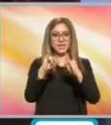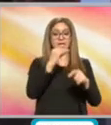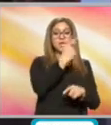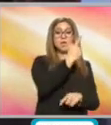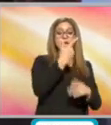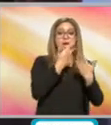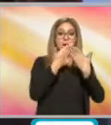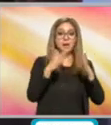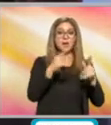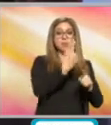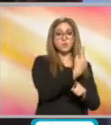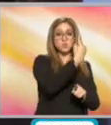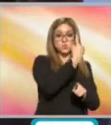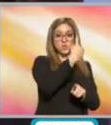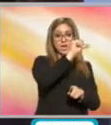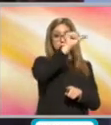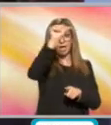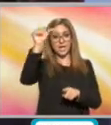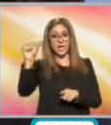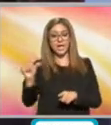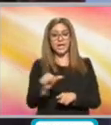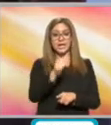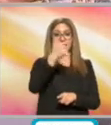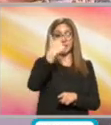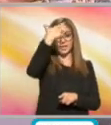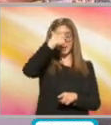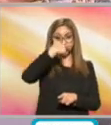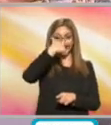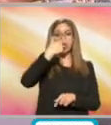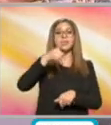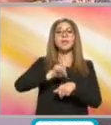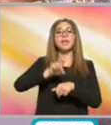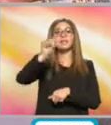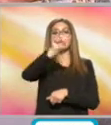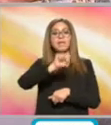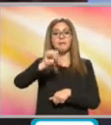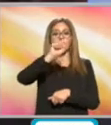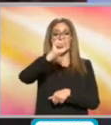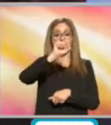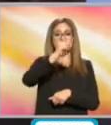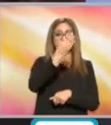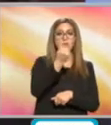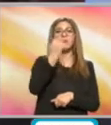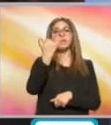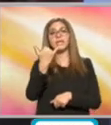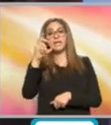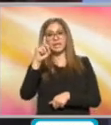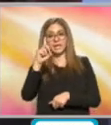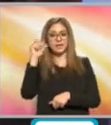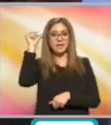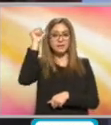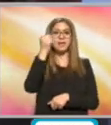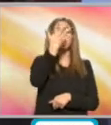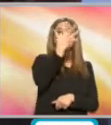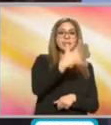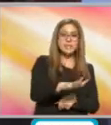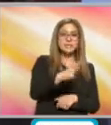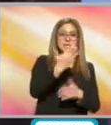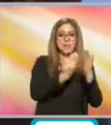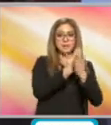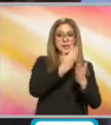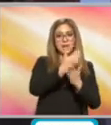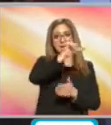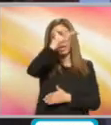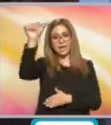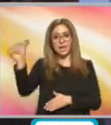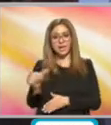a 7 de la noche el viernes y sábado 29 y domingo 30 de abril de 10 de la mañana a 7 de la noche.